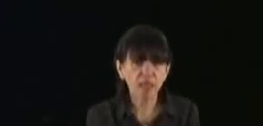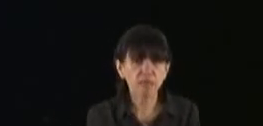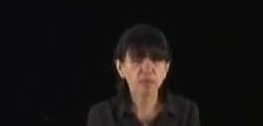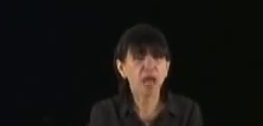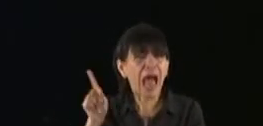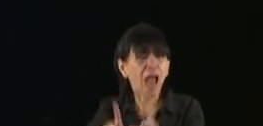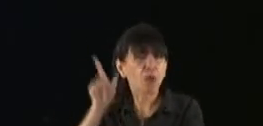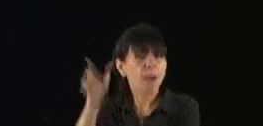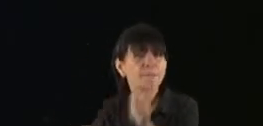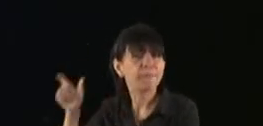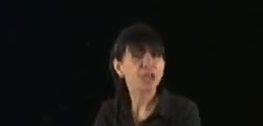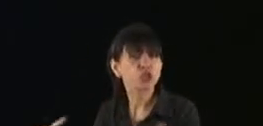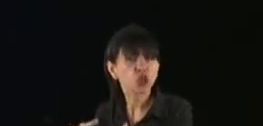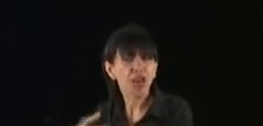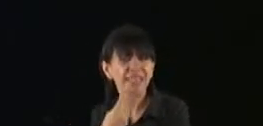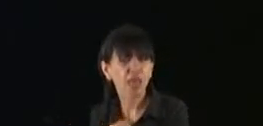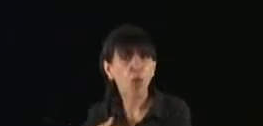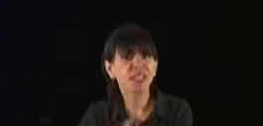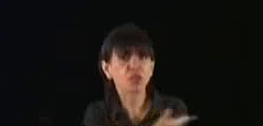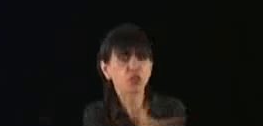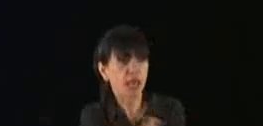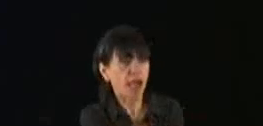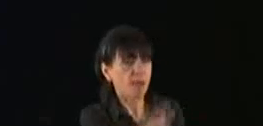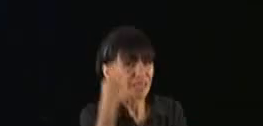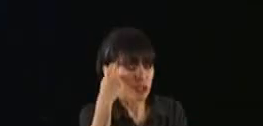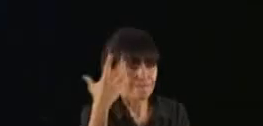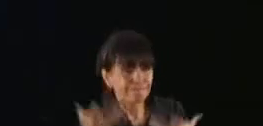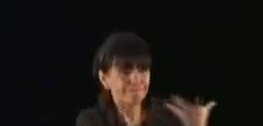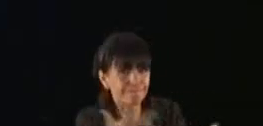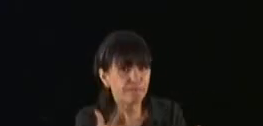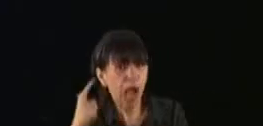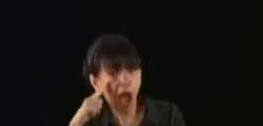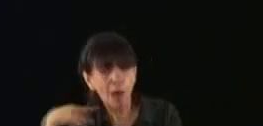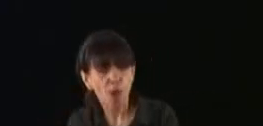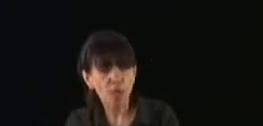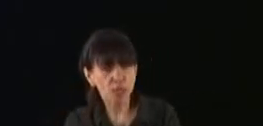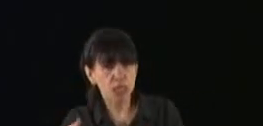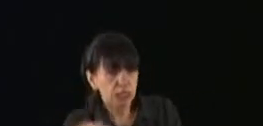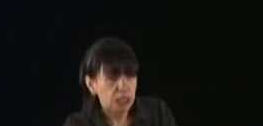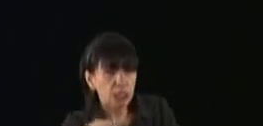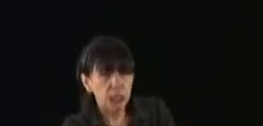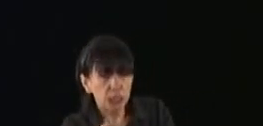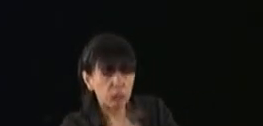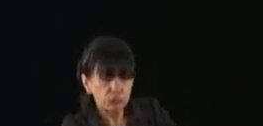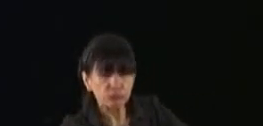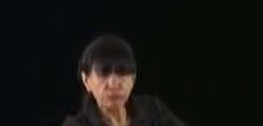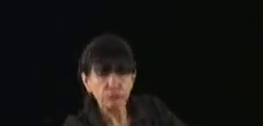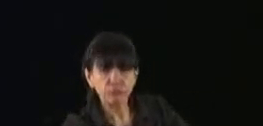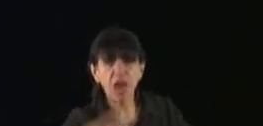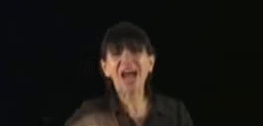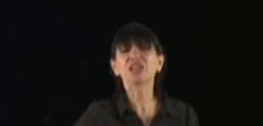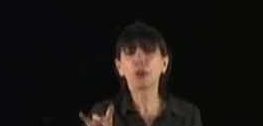Aprovechan ese momento de alteración psicológica que vive el mundo. No pasa en la Argentina, pasa en todo el mundo.